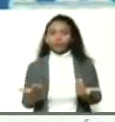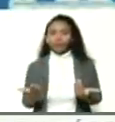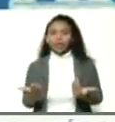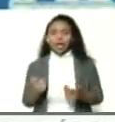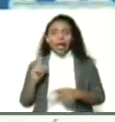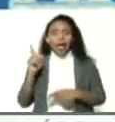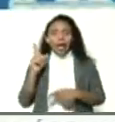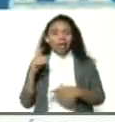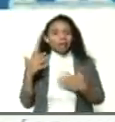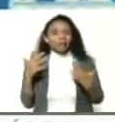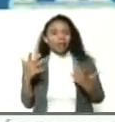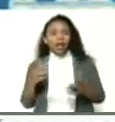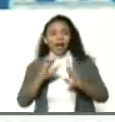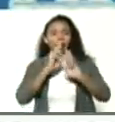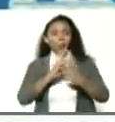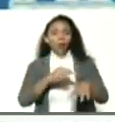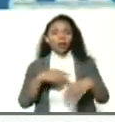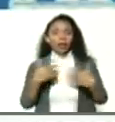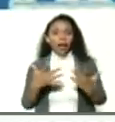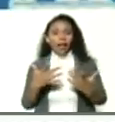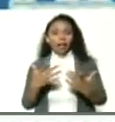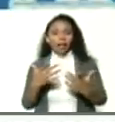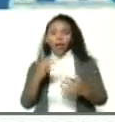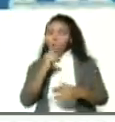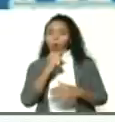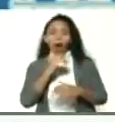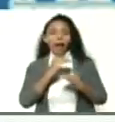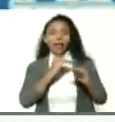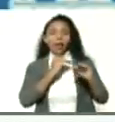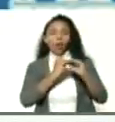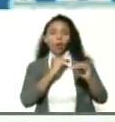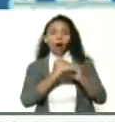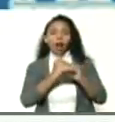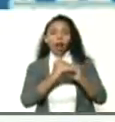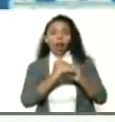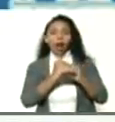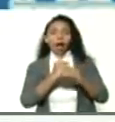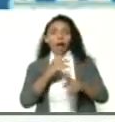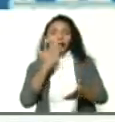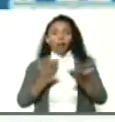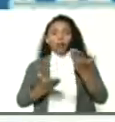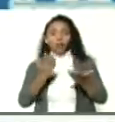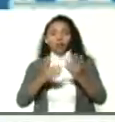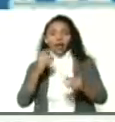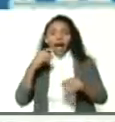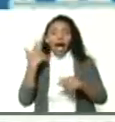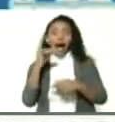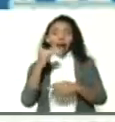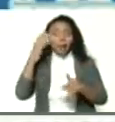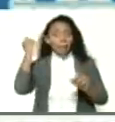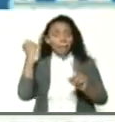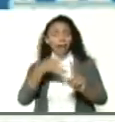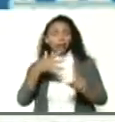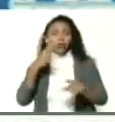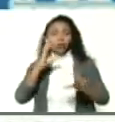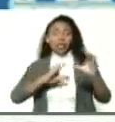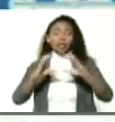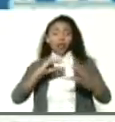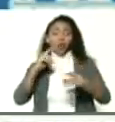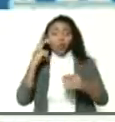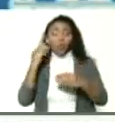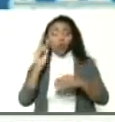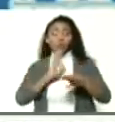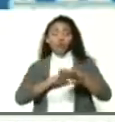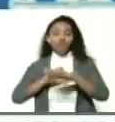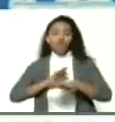una respuesta en desigualdad, en inequidad, que tendrá impacto científico, como bien lo ha